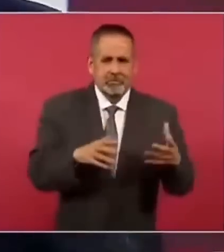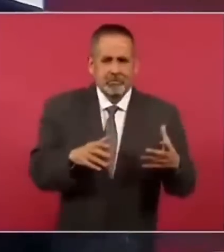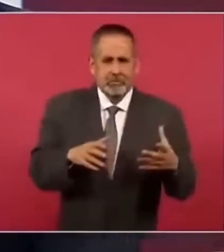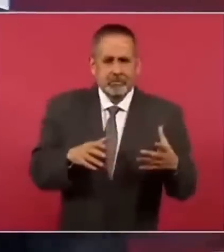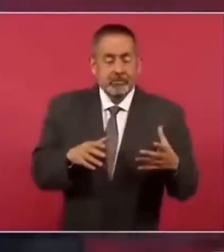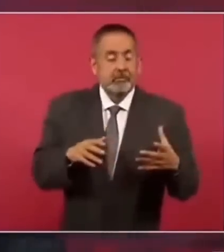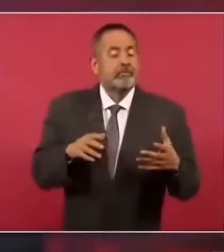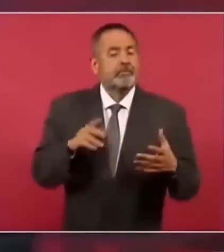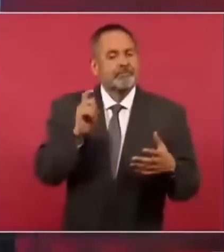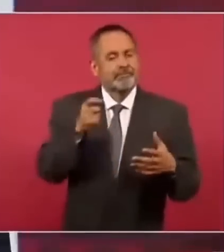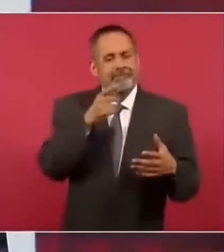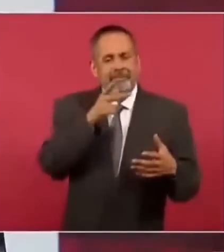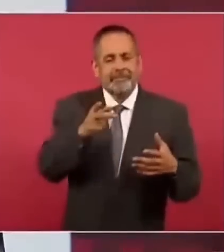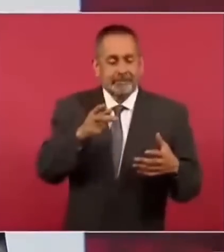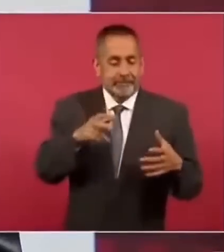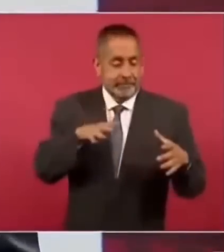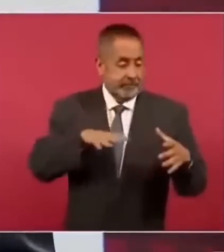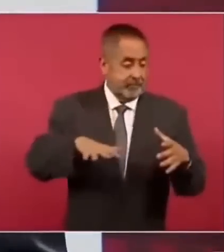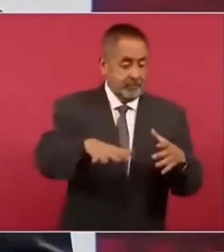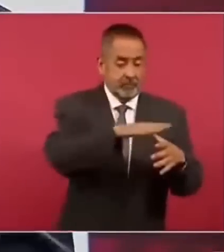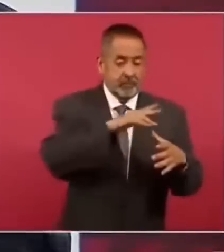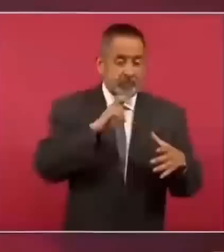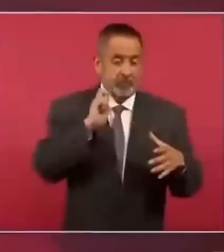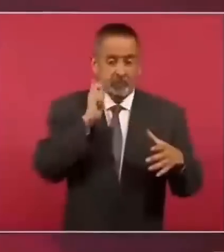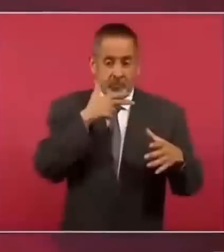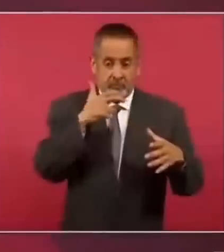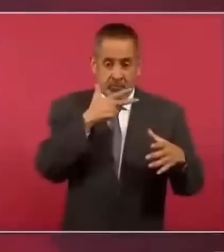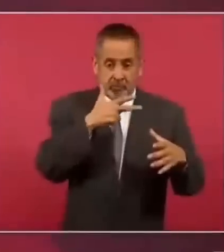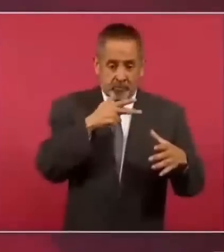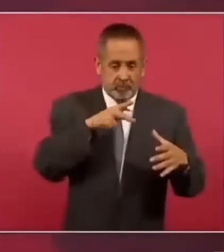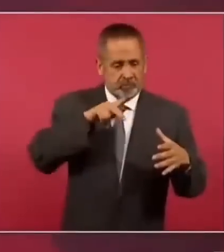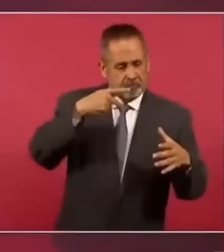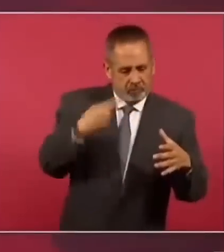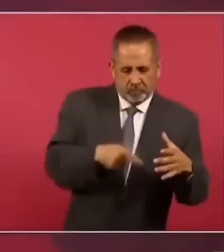de Chihuahua, sino Chihuahua era de Terrazas.